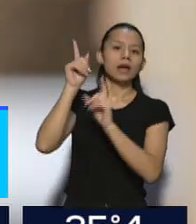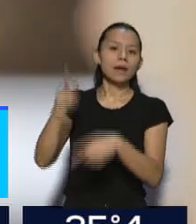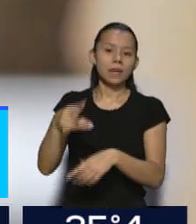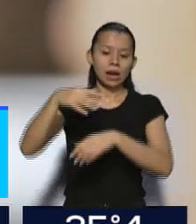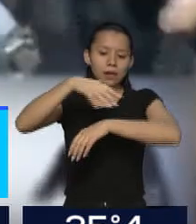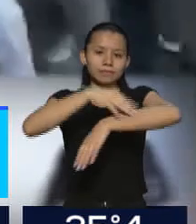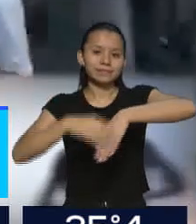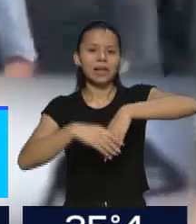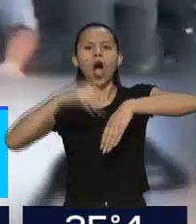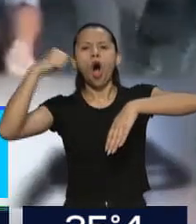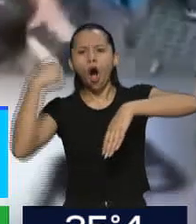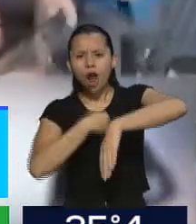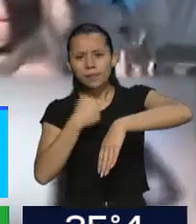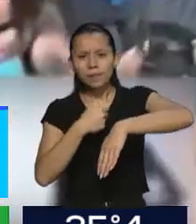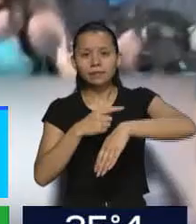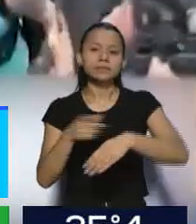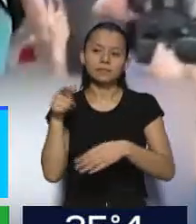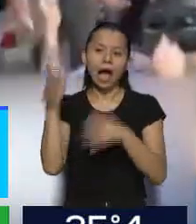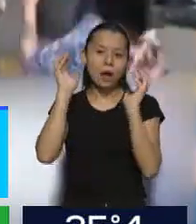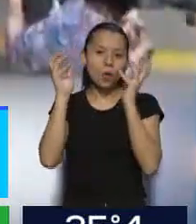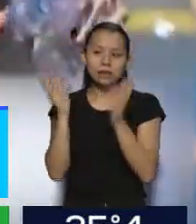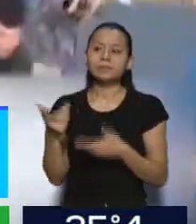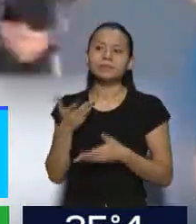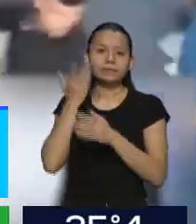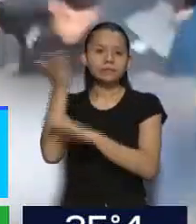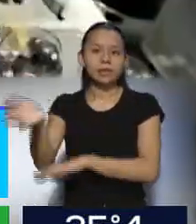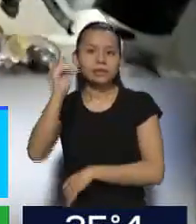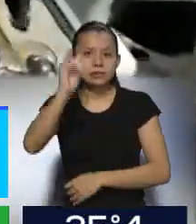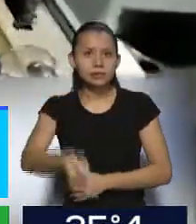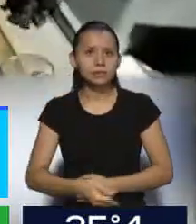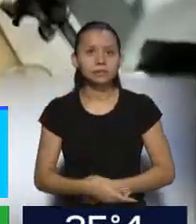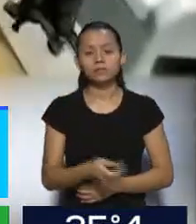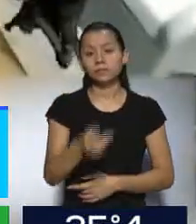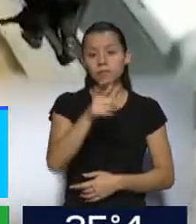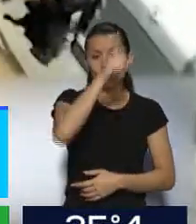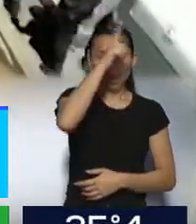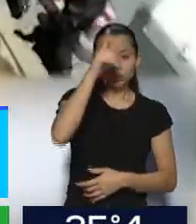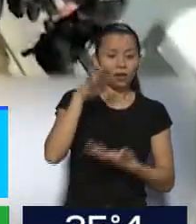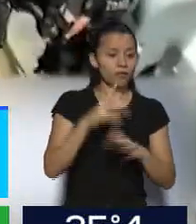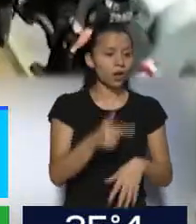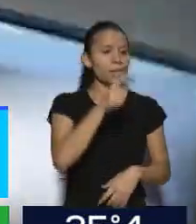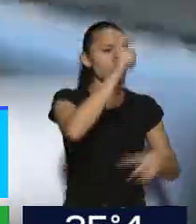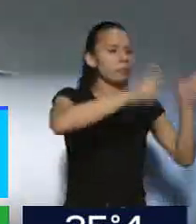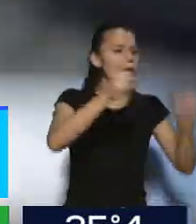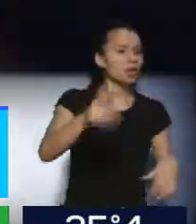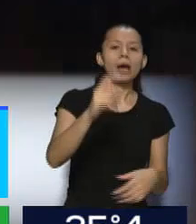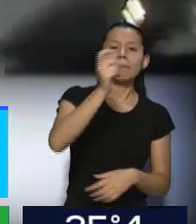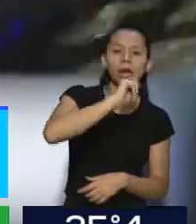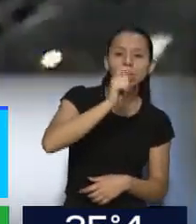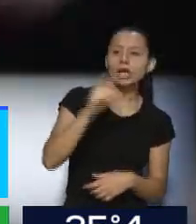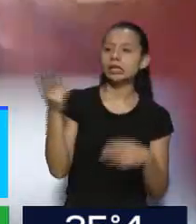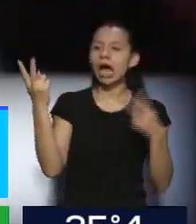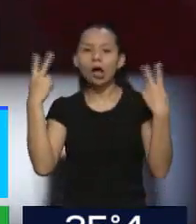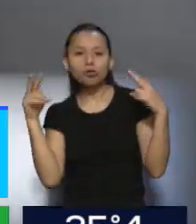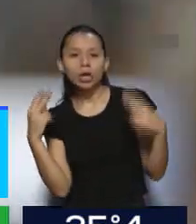la ambulancia. Los oficiales no distinguieron entre manifestantes, turistas, comerciantes y periodistas. ¡Para,